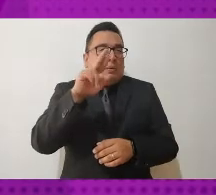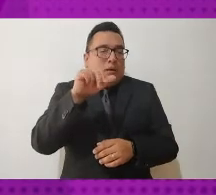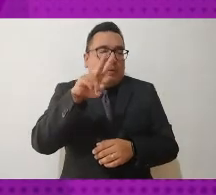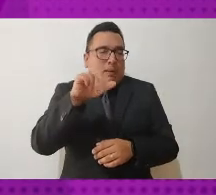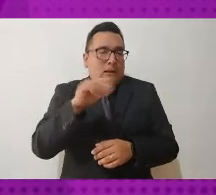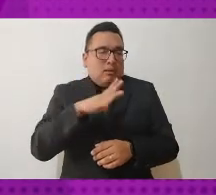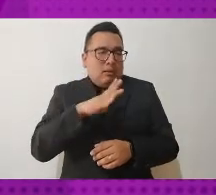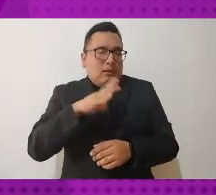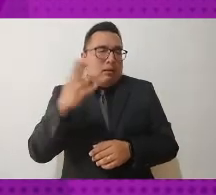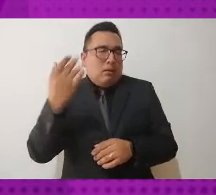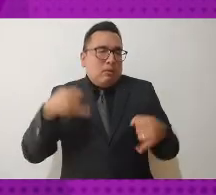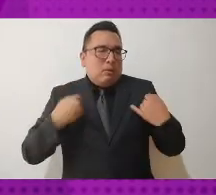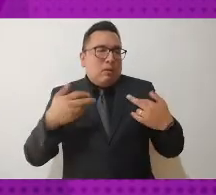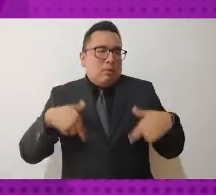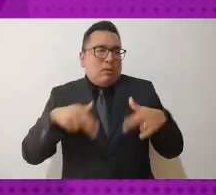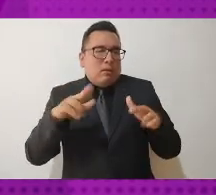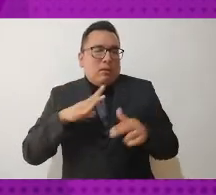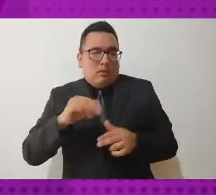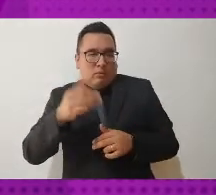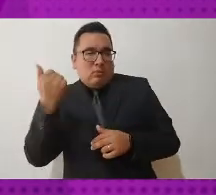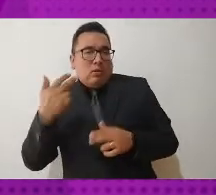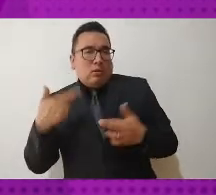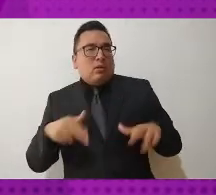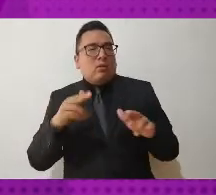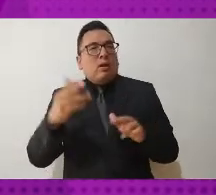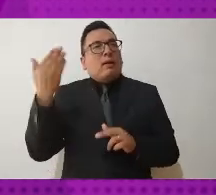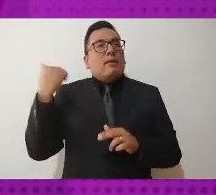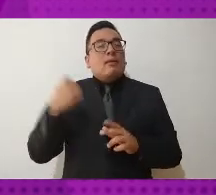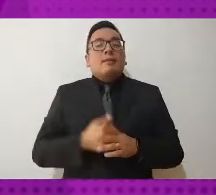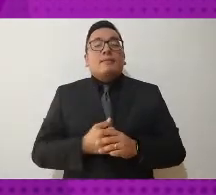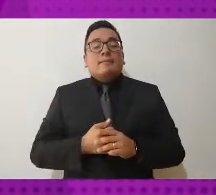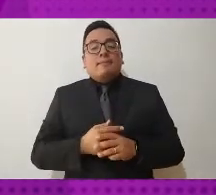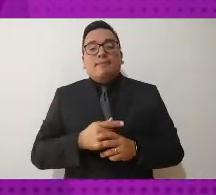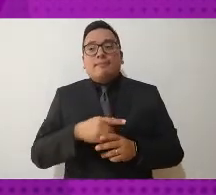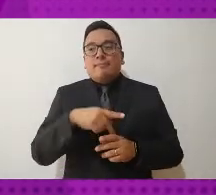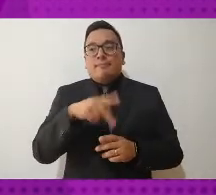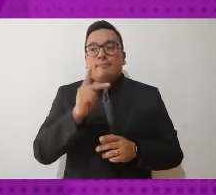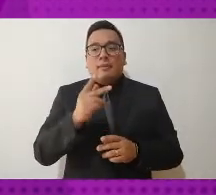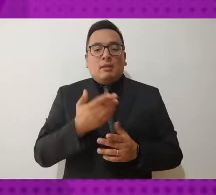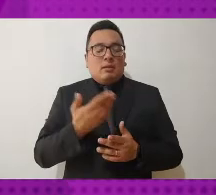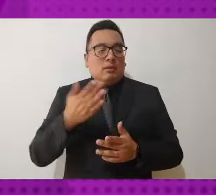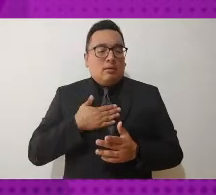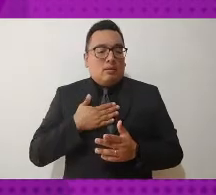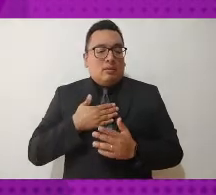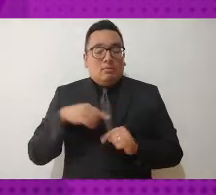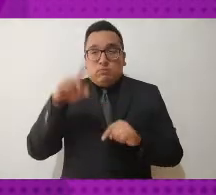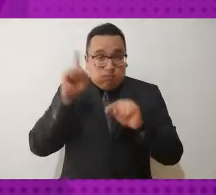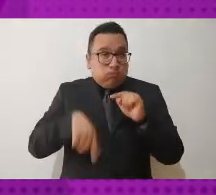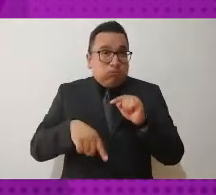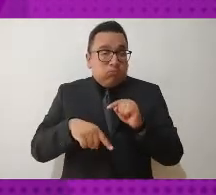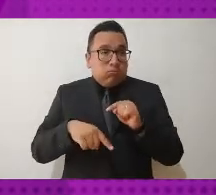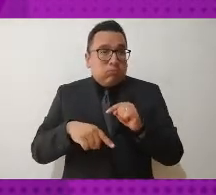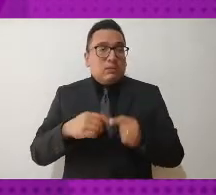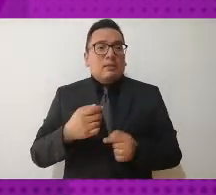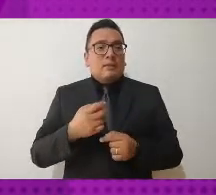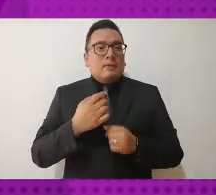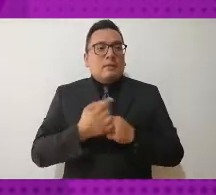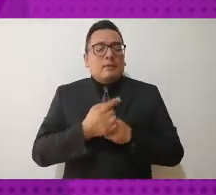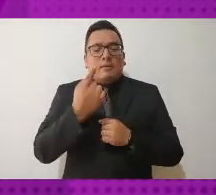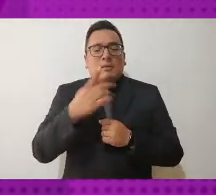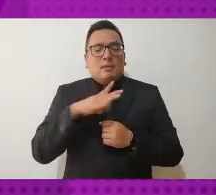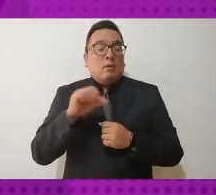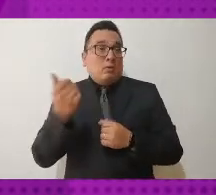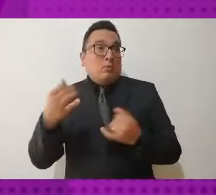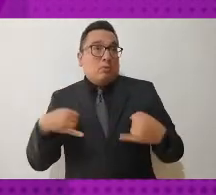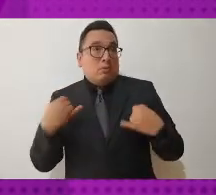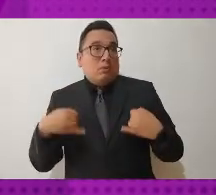donde ya estaba representada la juventud con otra regidora pues se tomó cuando a mí me destituyeron de la regiduría se tomó en cuenta